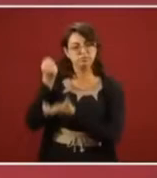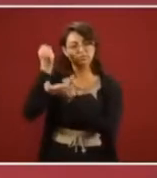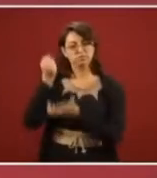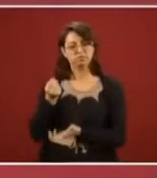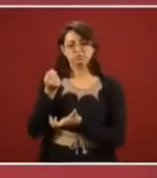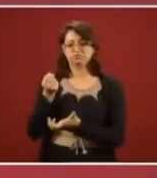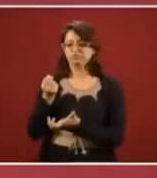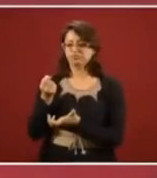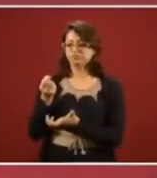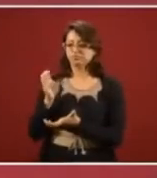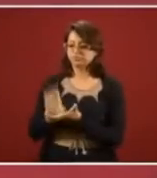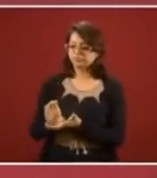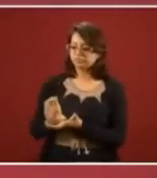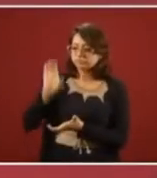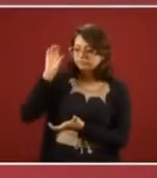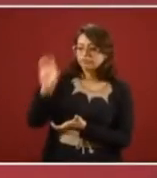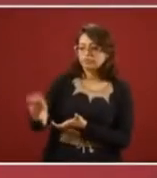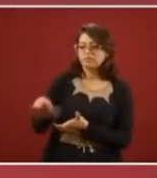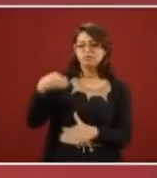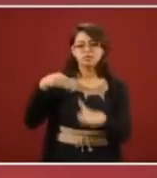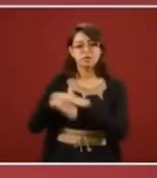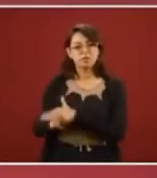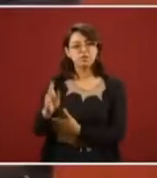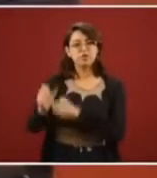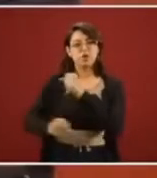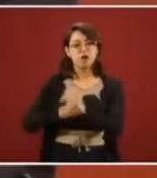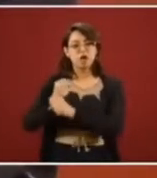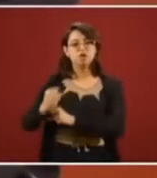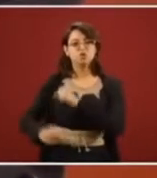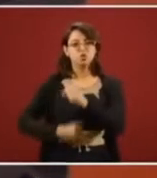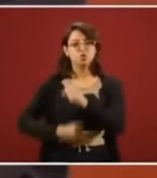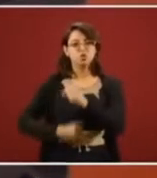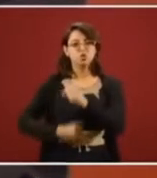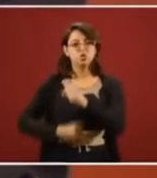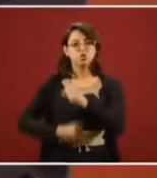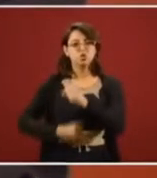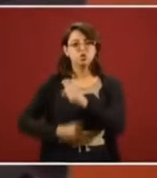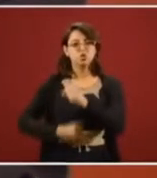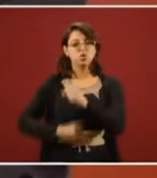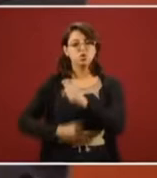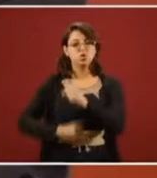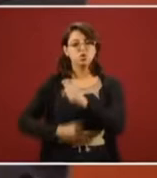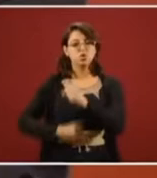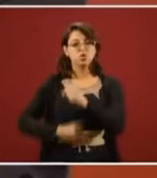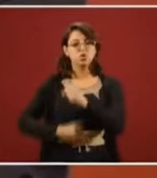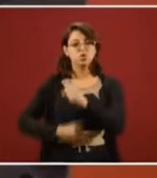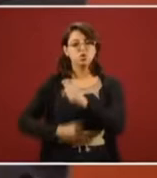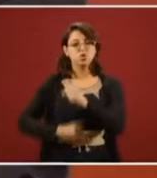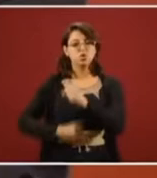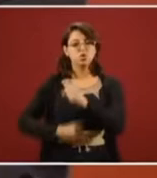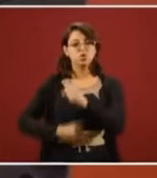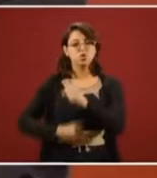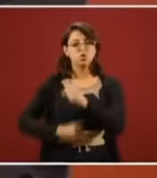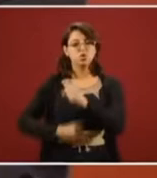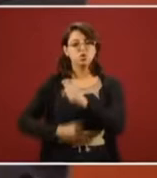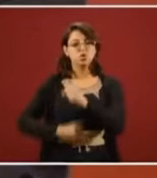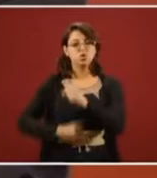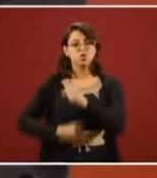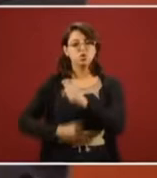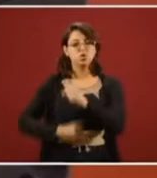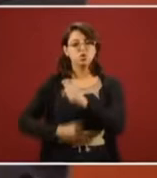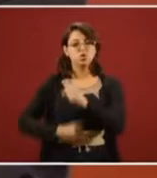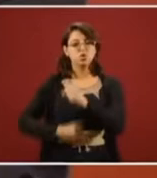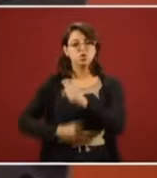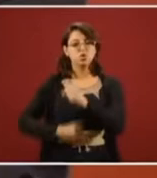aporten recursos años un año para la operación del metro de provide fans y el